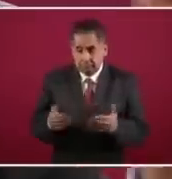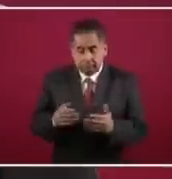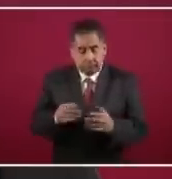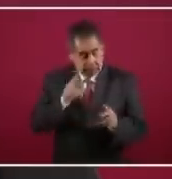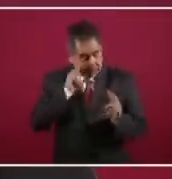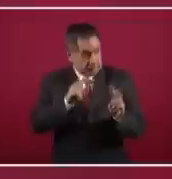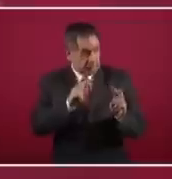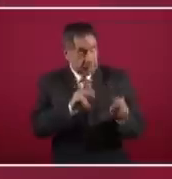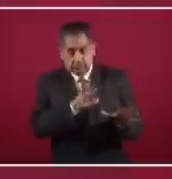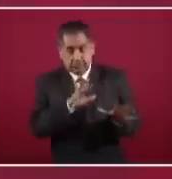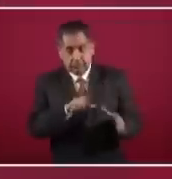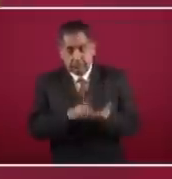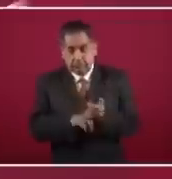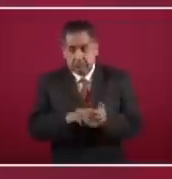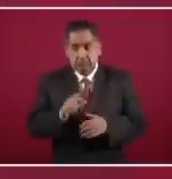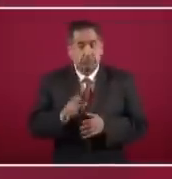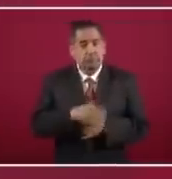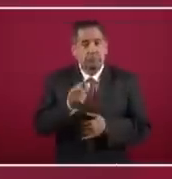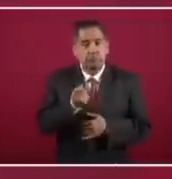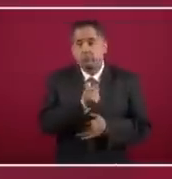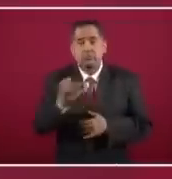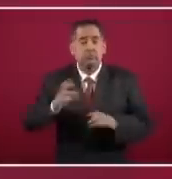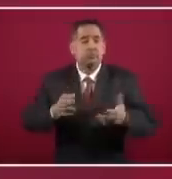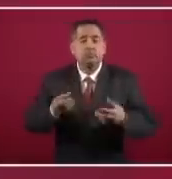emerge, porque muchos